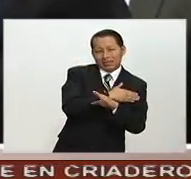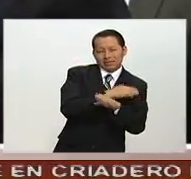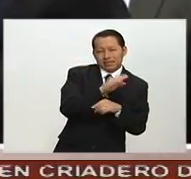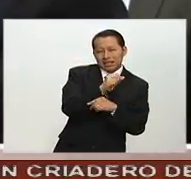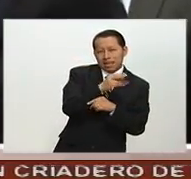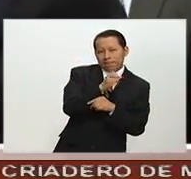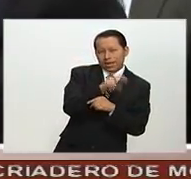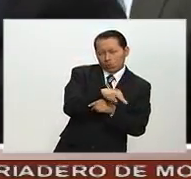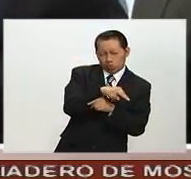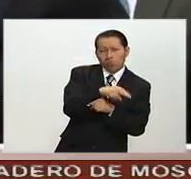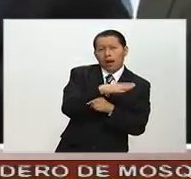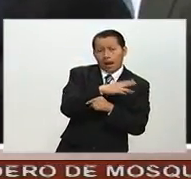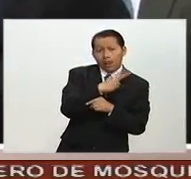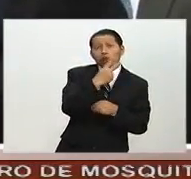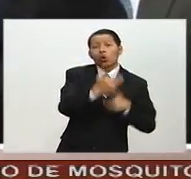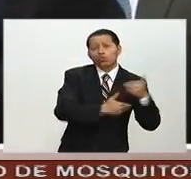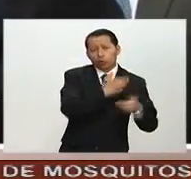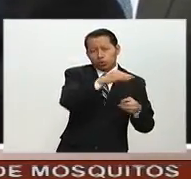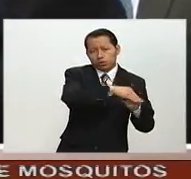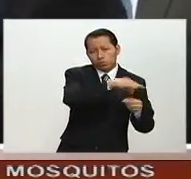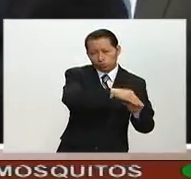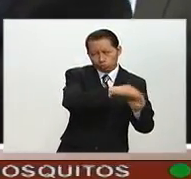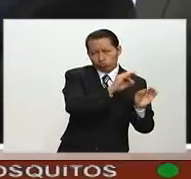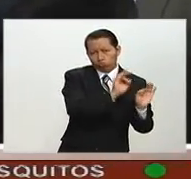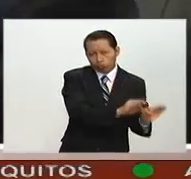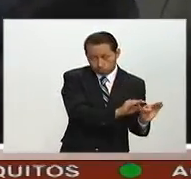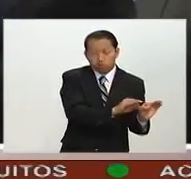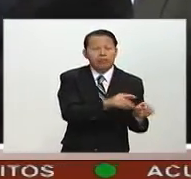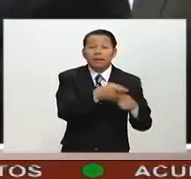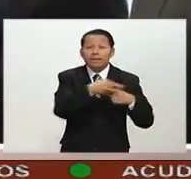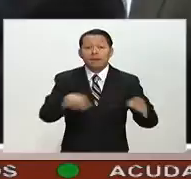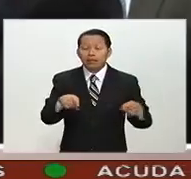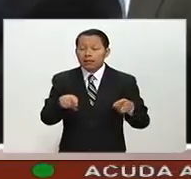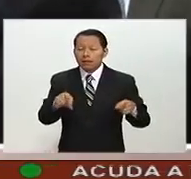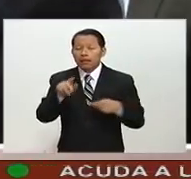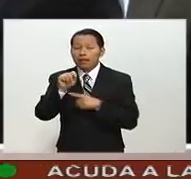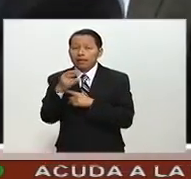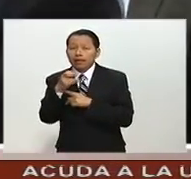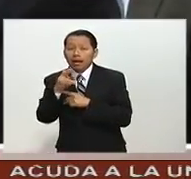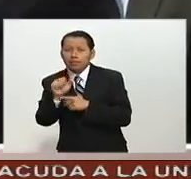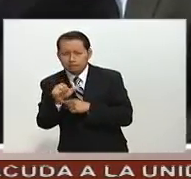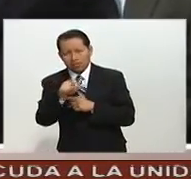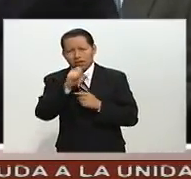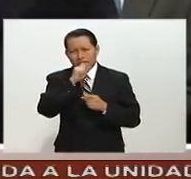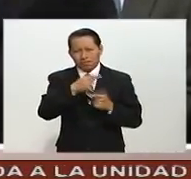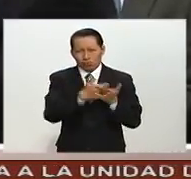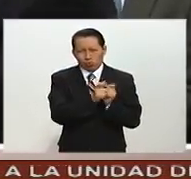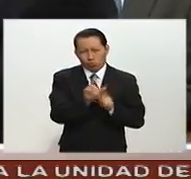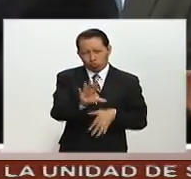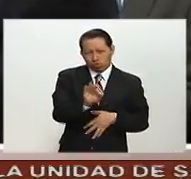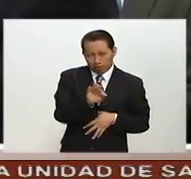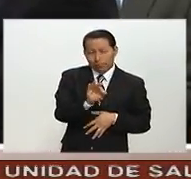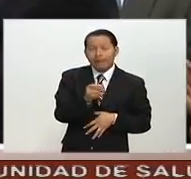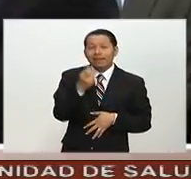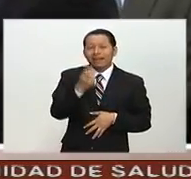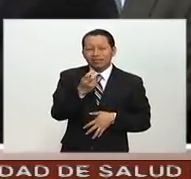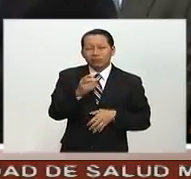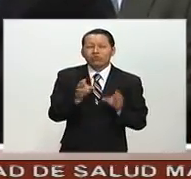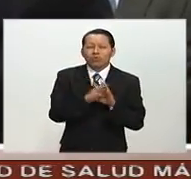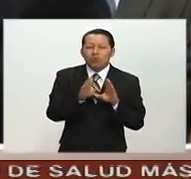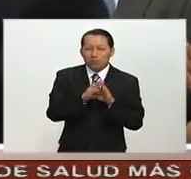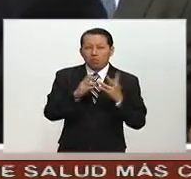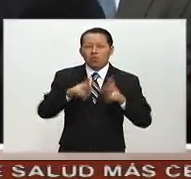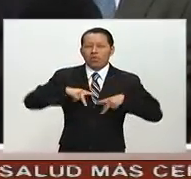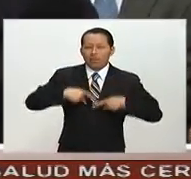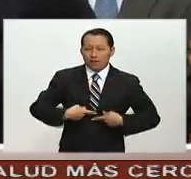procesos electorales anteriores, es decir, es una primer ministro designada por sus pares, y esto le da cierta fragilidad en